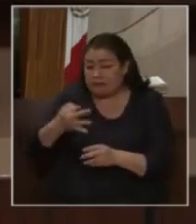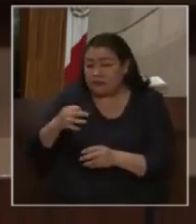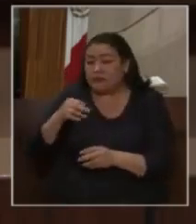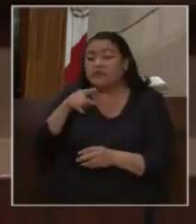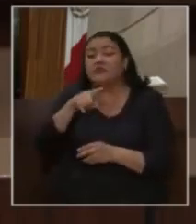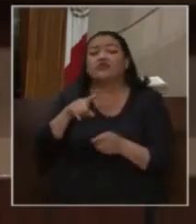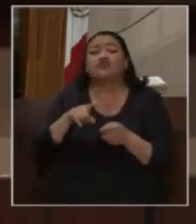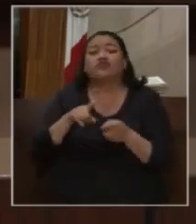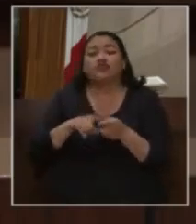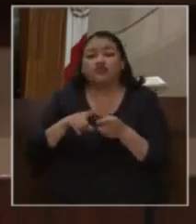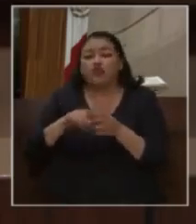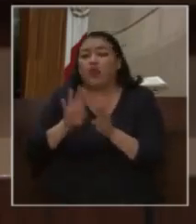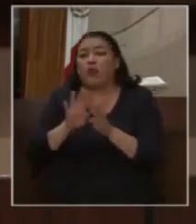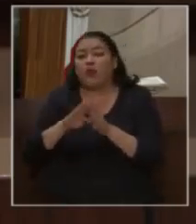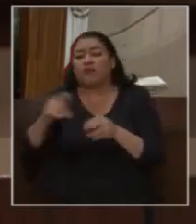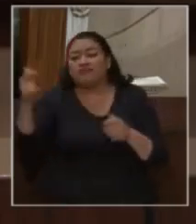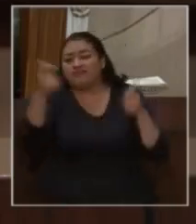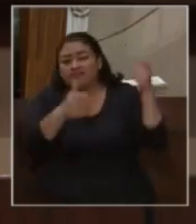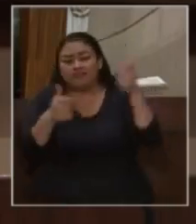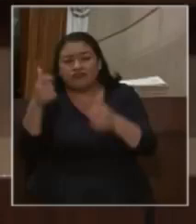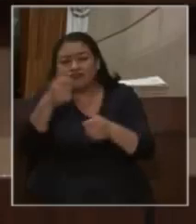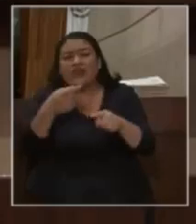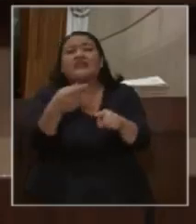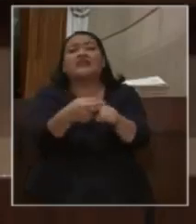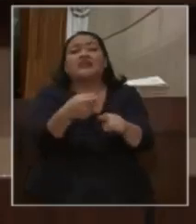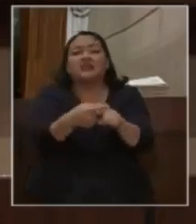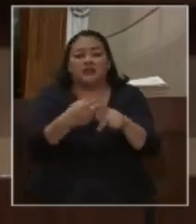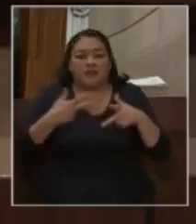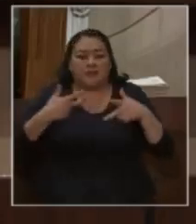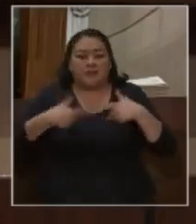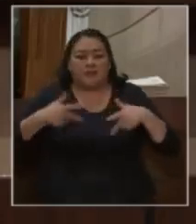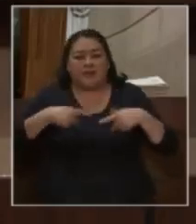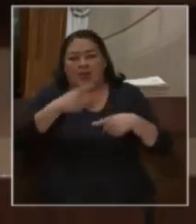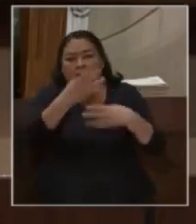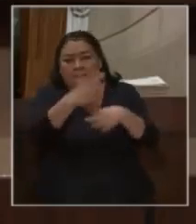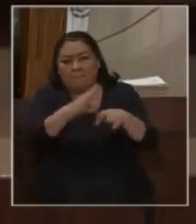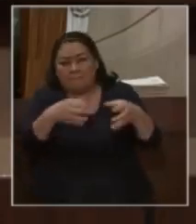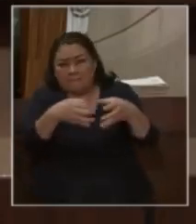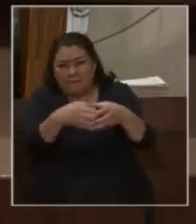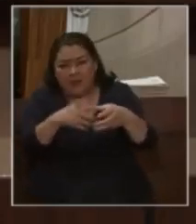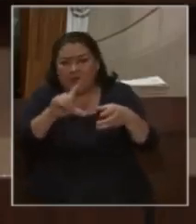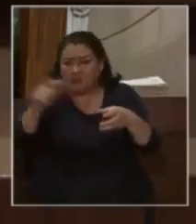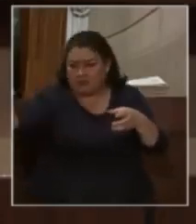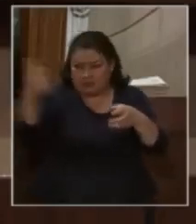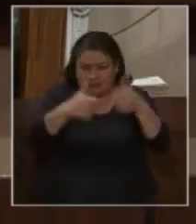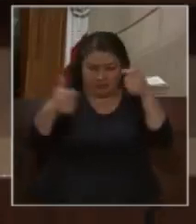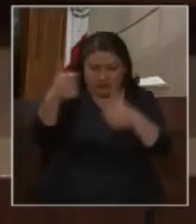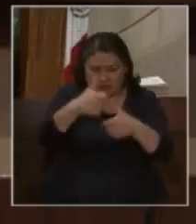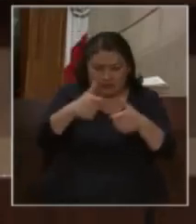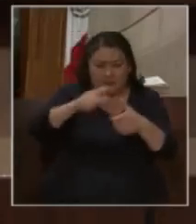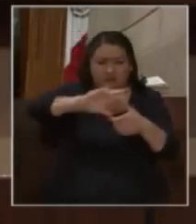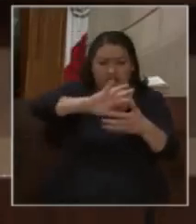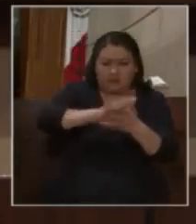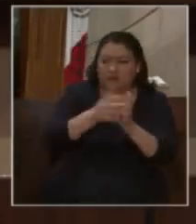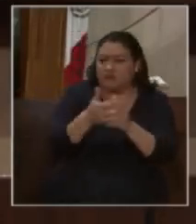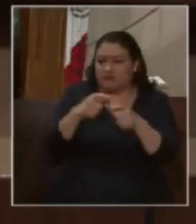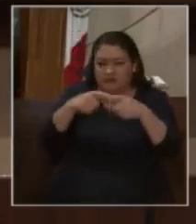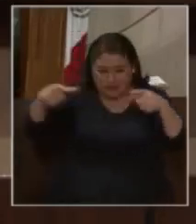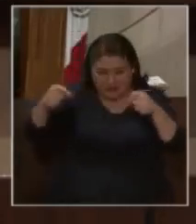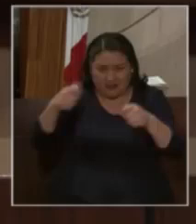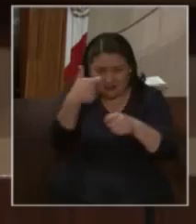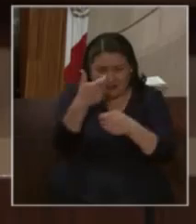dónde provenían los recursos, quiénes fueron las personas beneficiadas y bajo qué